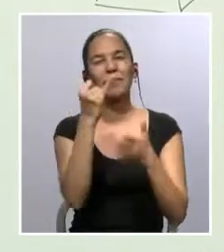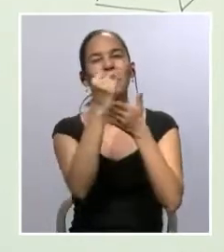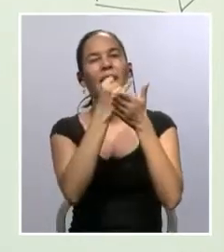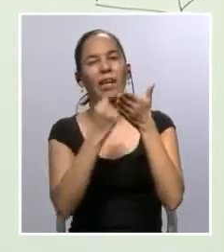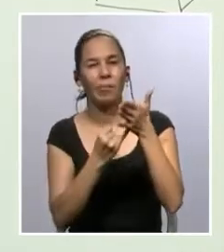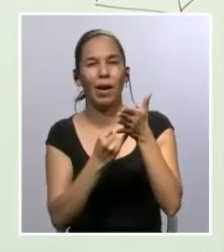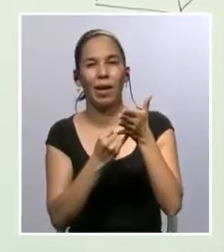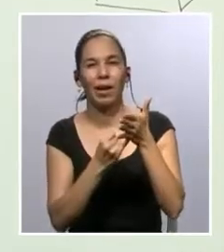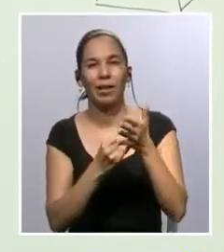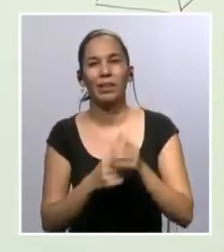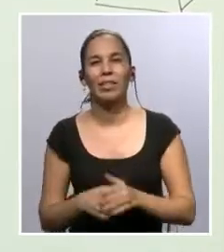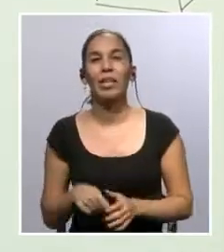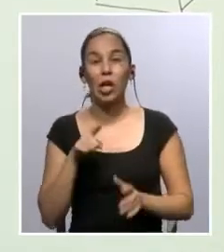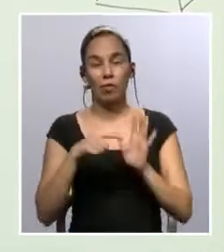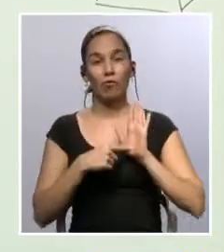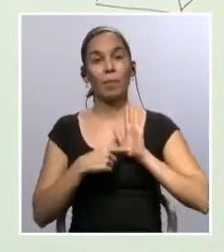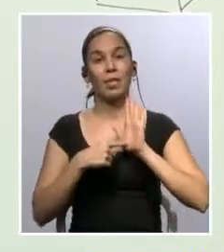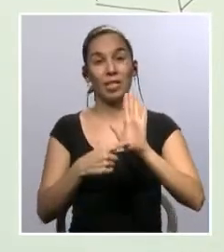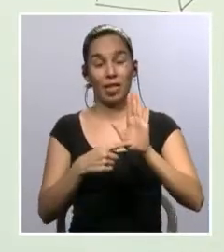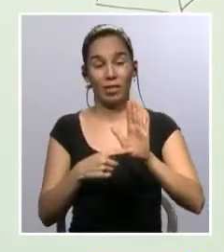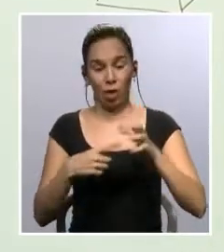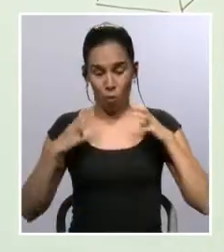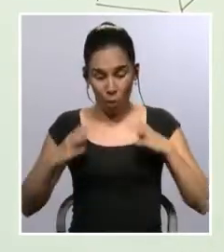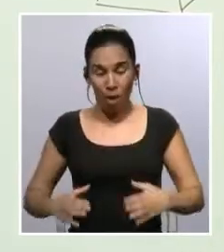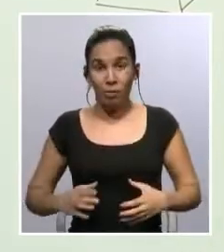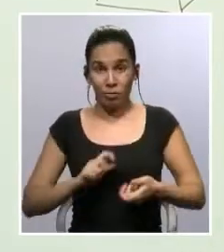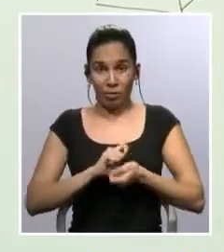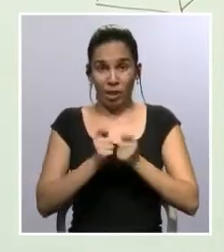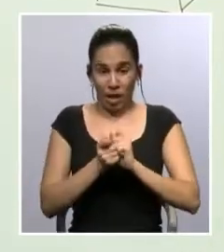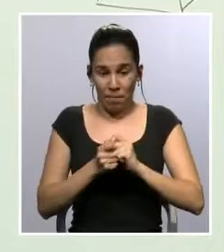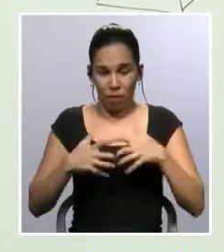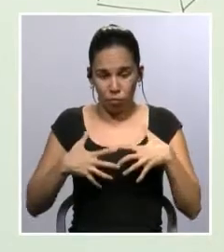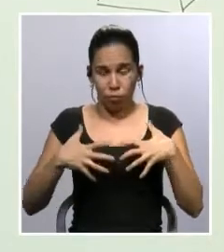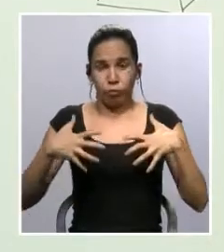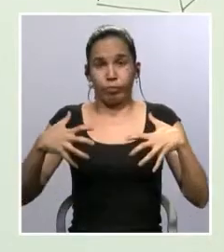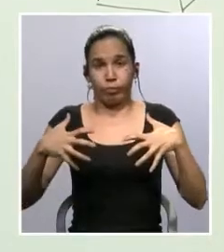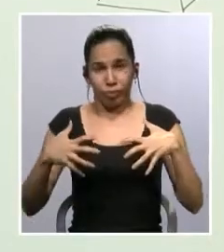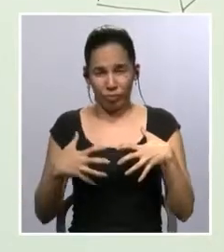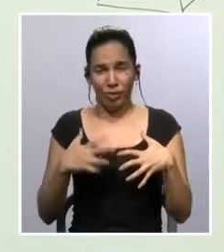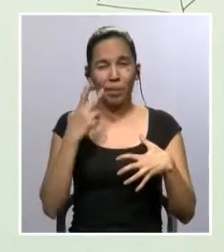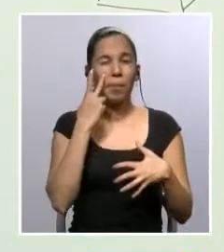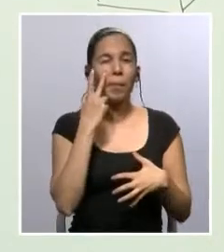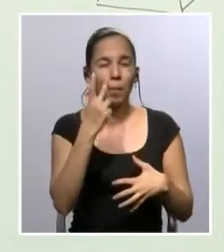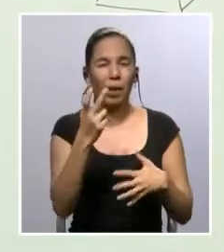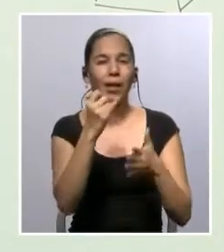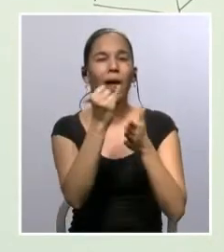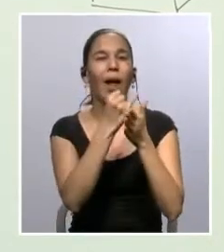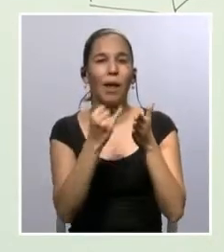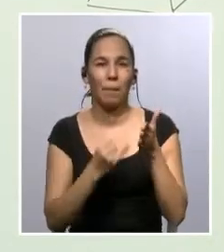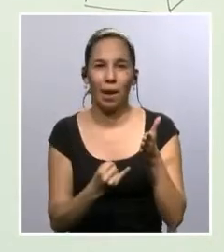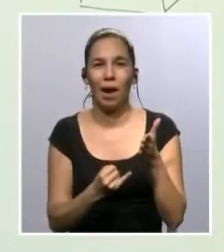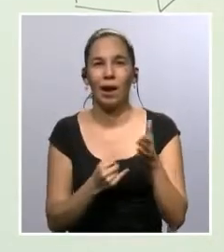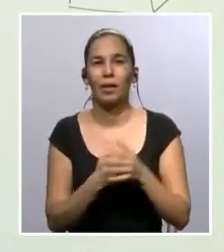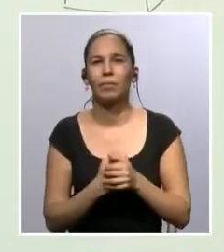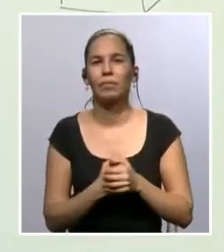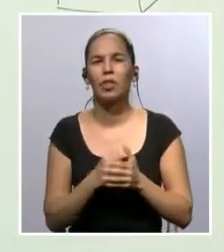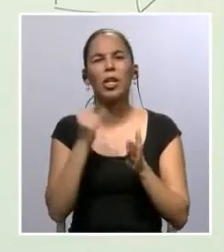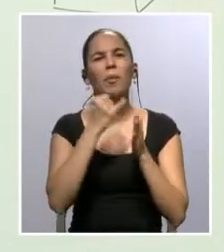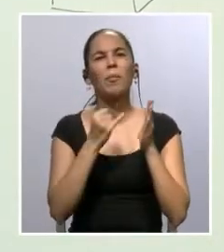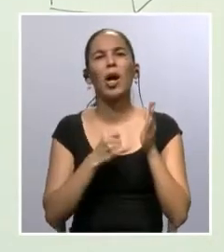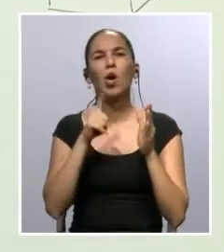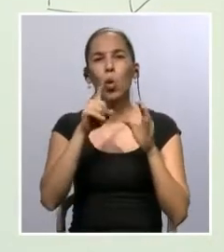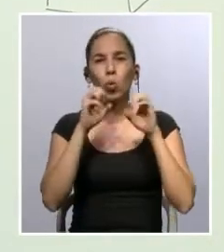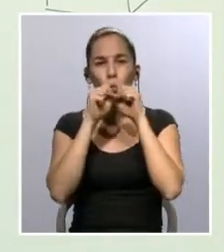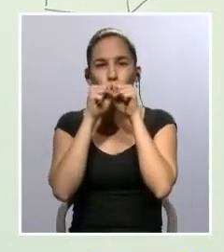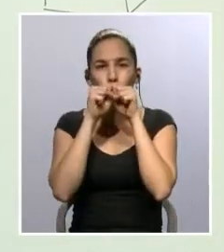Esta imagen representa un cuerpo que cambia proporciones en ese sentido. Vamos a ver una imagen de un